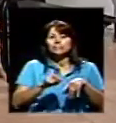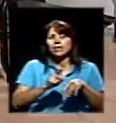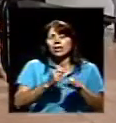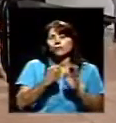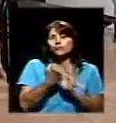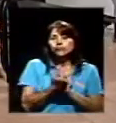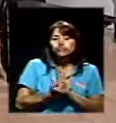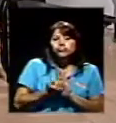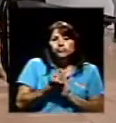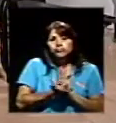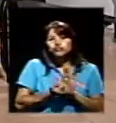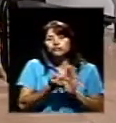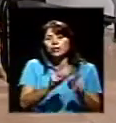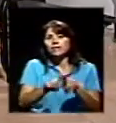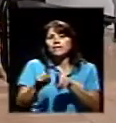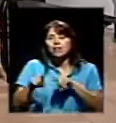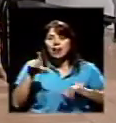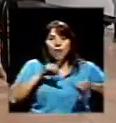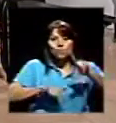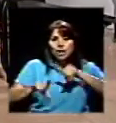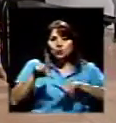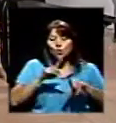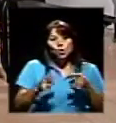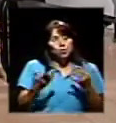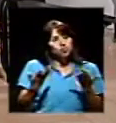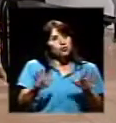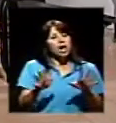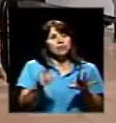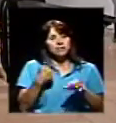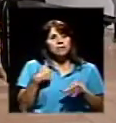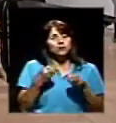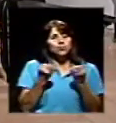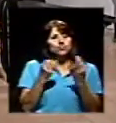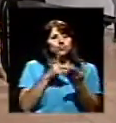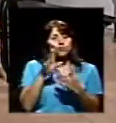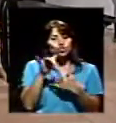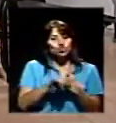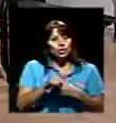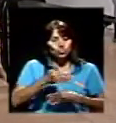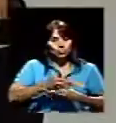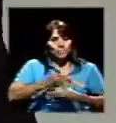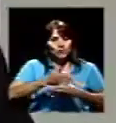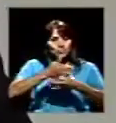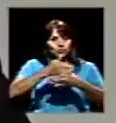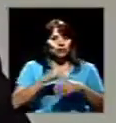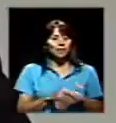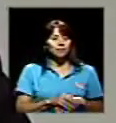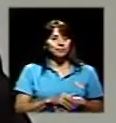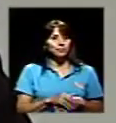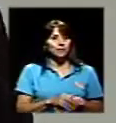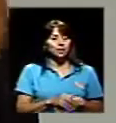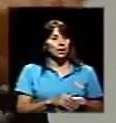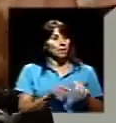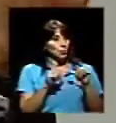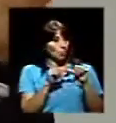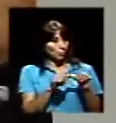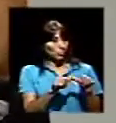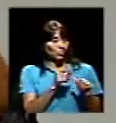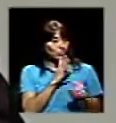y tenemos muchos proyectos también de infraestructura. Seguiremos hablando de eso, doctora, una vez que el